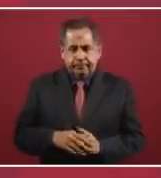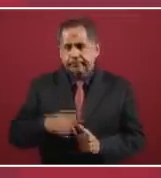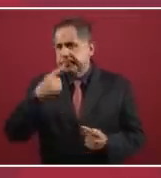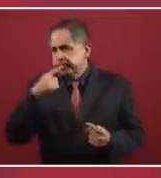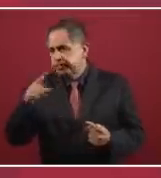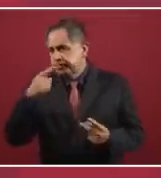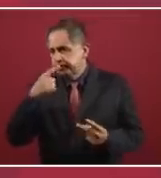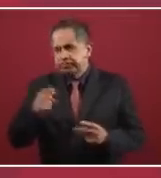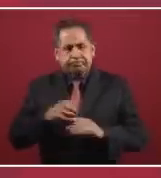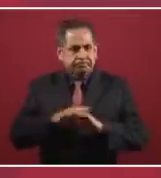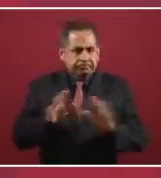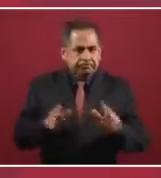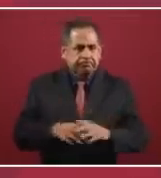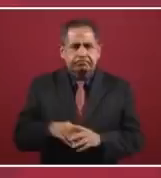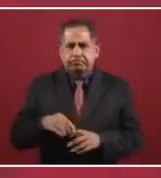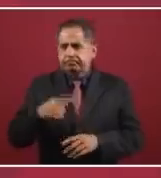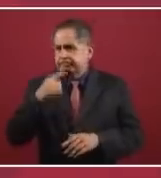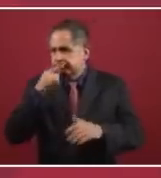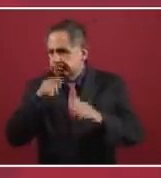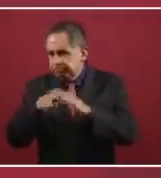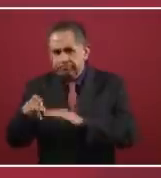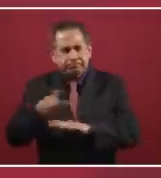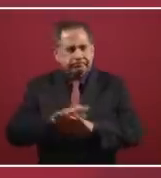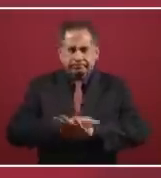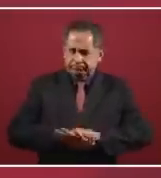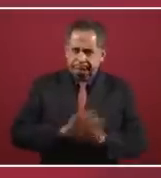quejas, las denuncias,